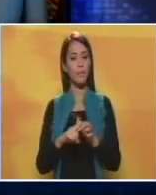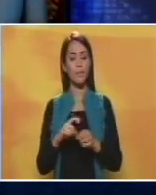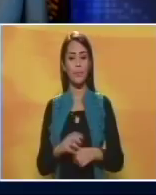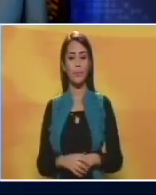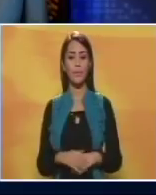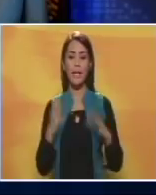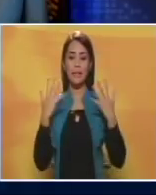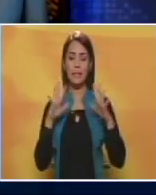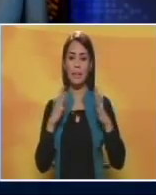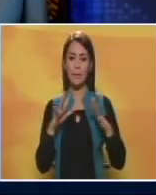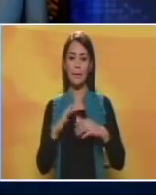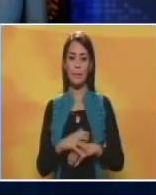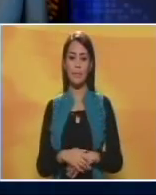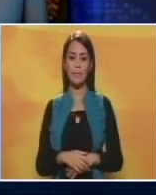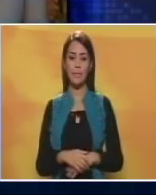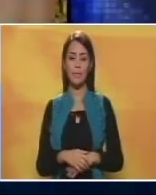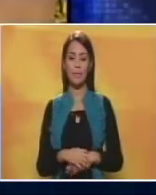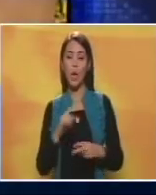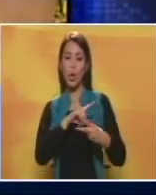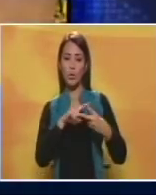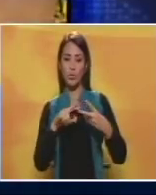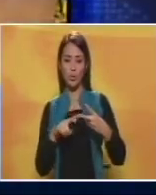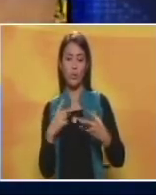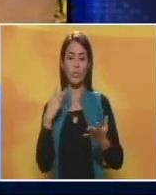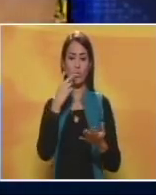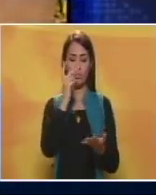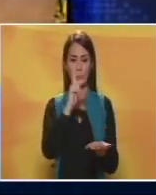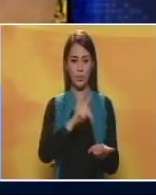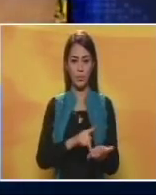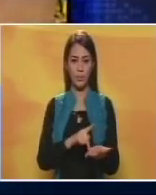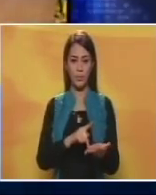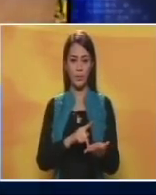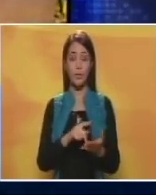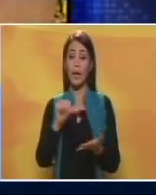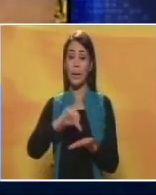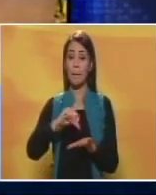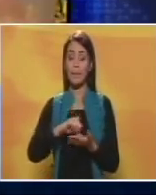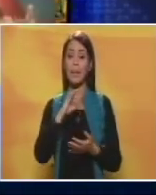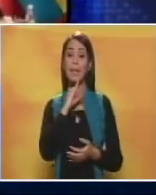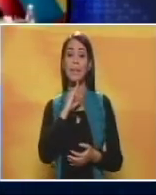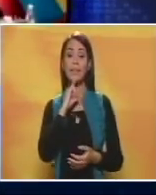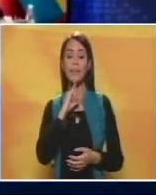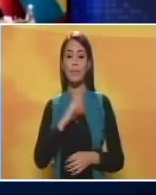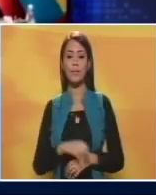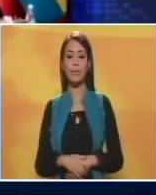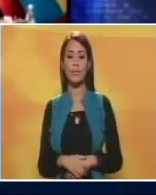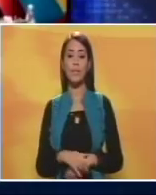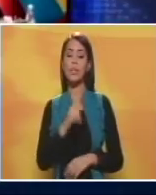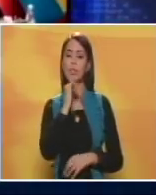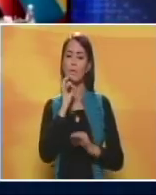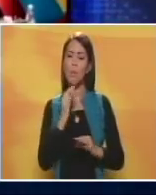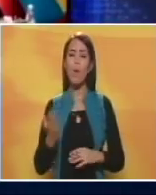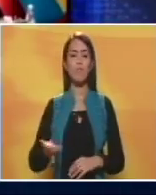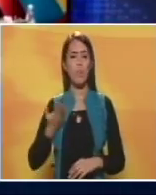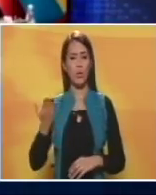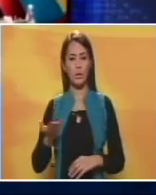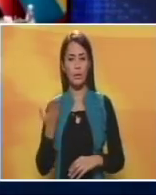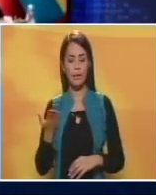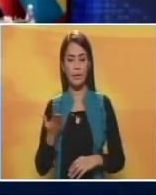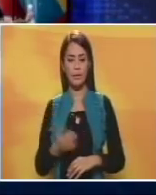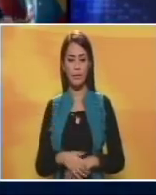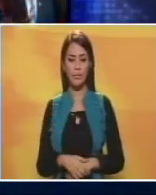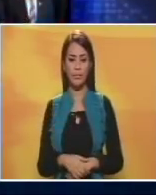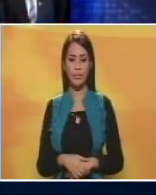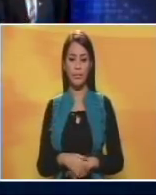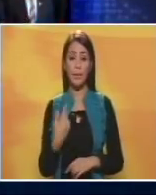en Bakú, Azerbaiyán. A su llegada a Teherán, capital de Irán, Arreaza reiteró la importancia de la MINUAL